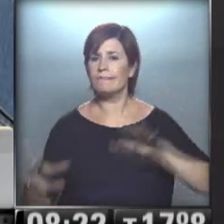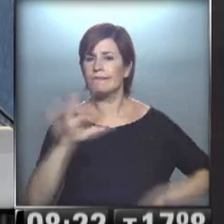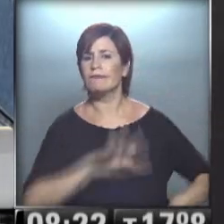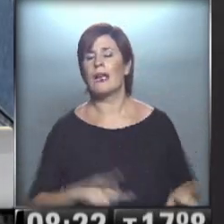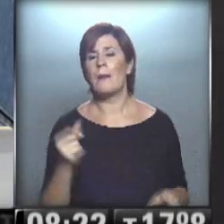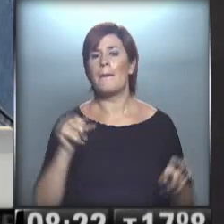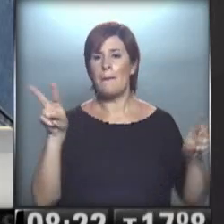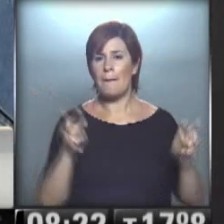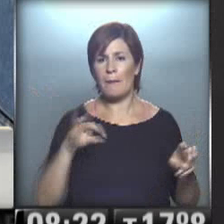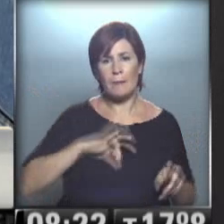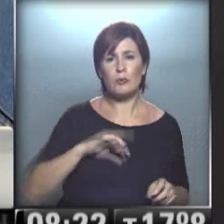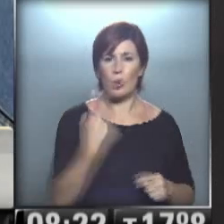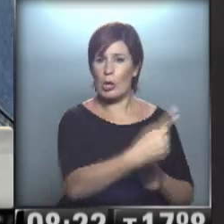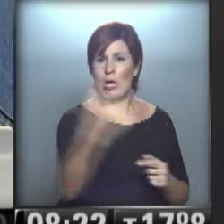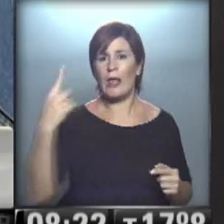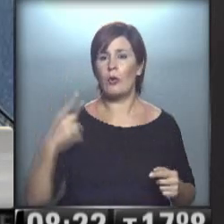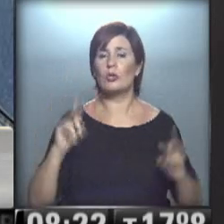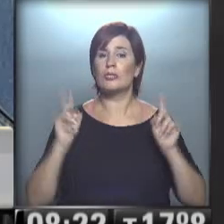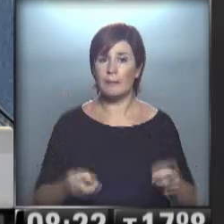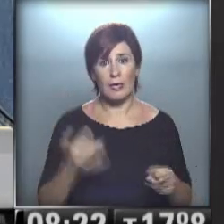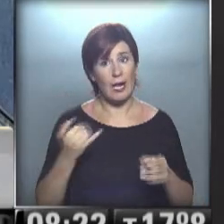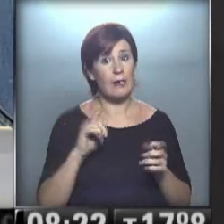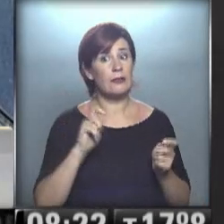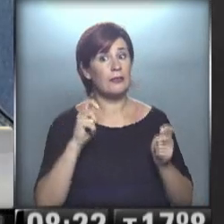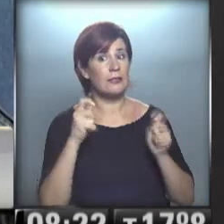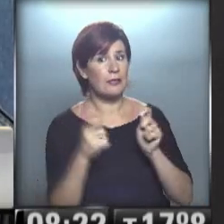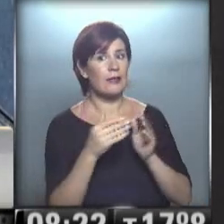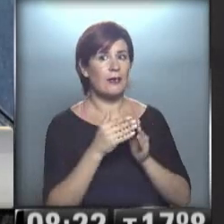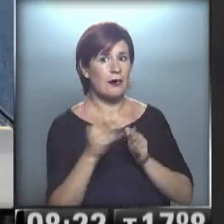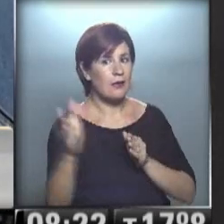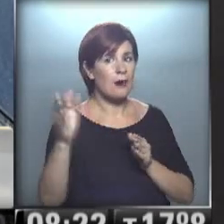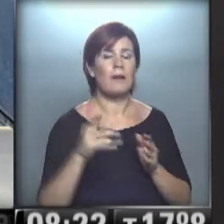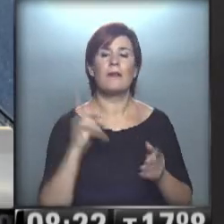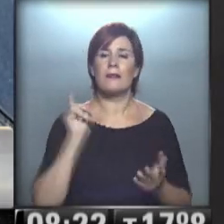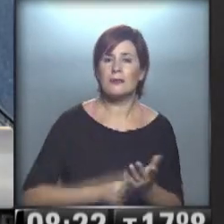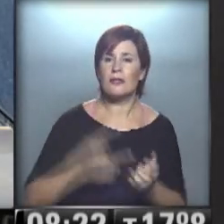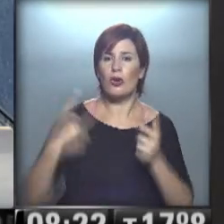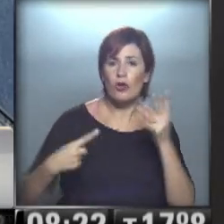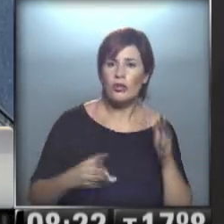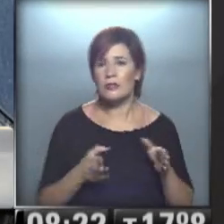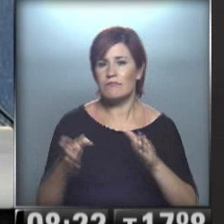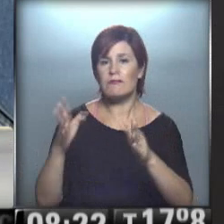ingresos a la población y que estamos transitando un sendero que nos va a permitir